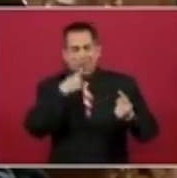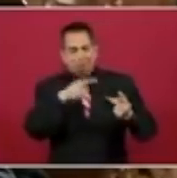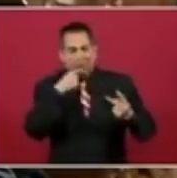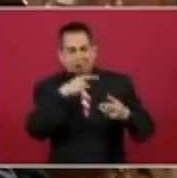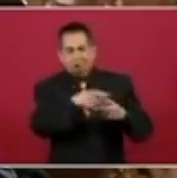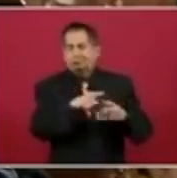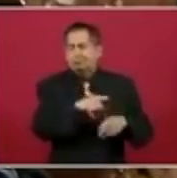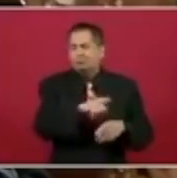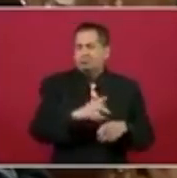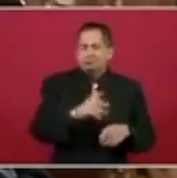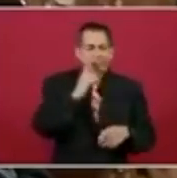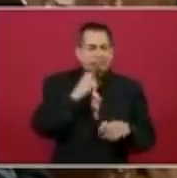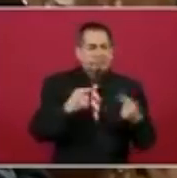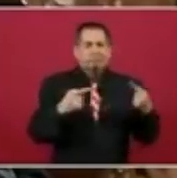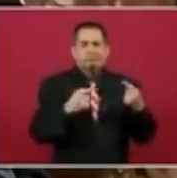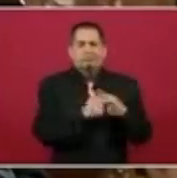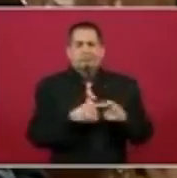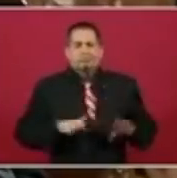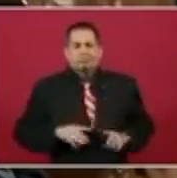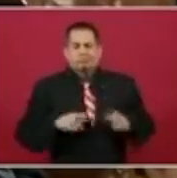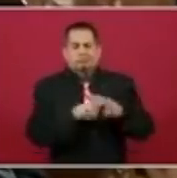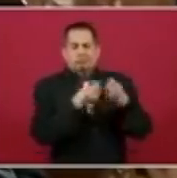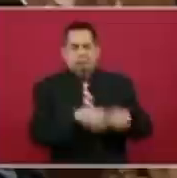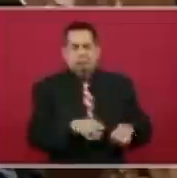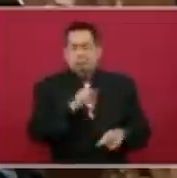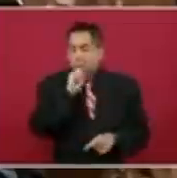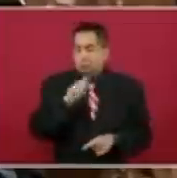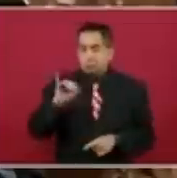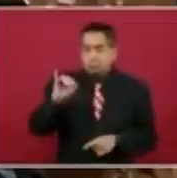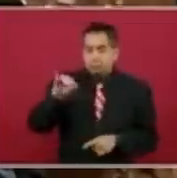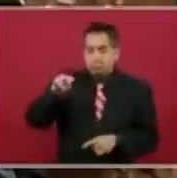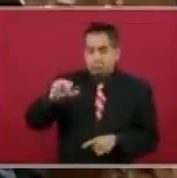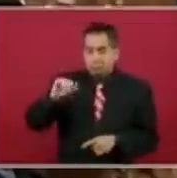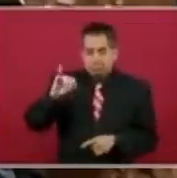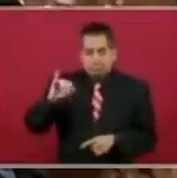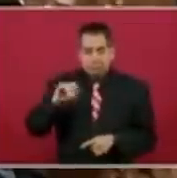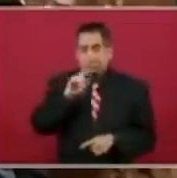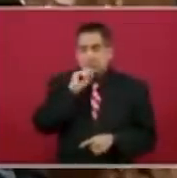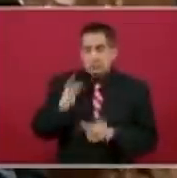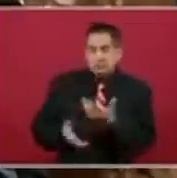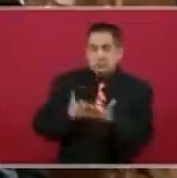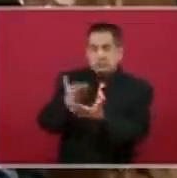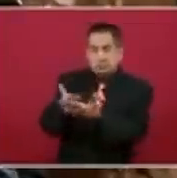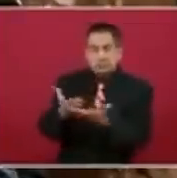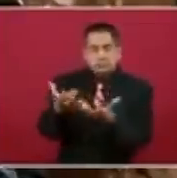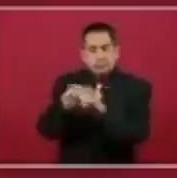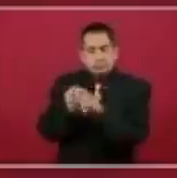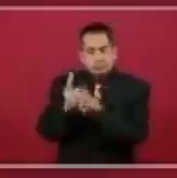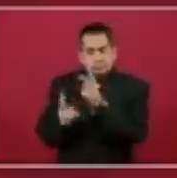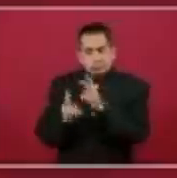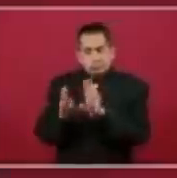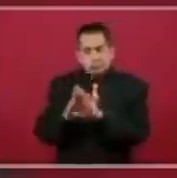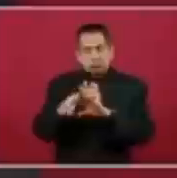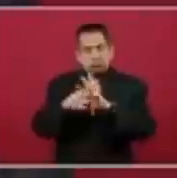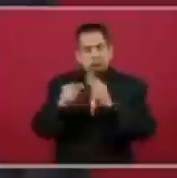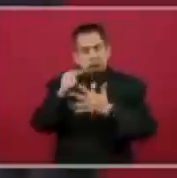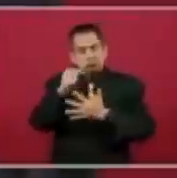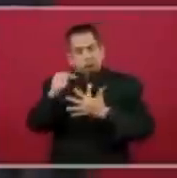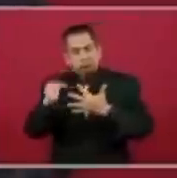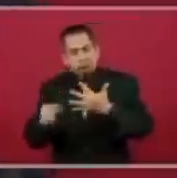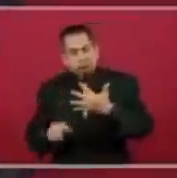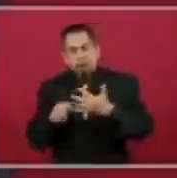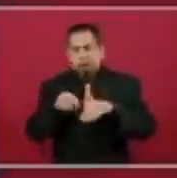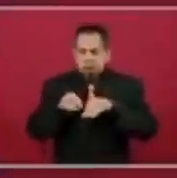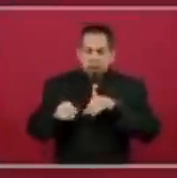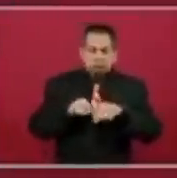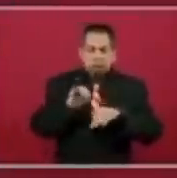interés. Y después el INAI también solicitó una audiencia con usted para platicar. Dicen ellos que quieren explicarle cuál es su trabajo